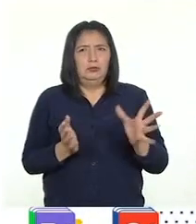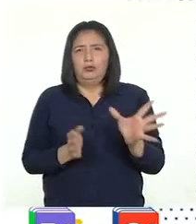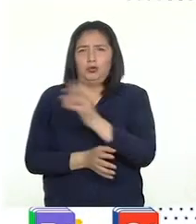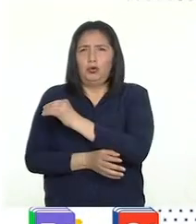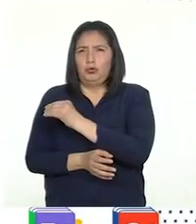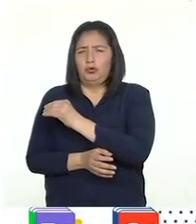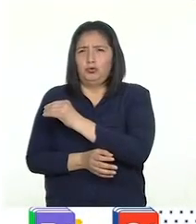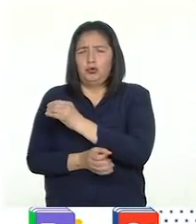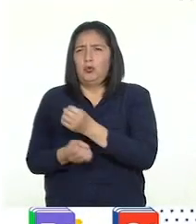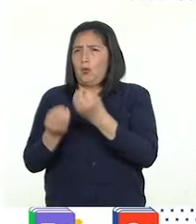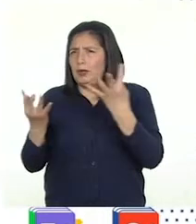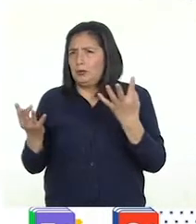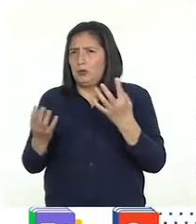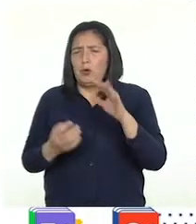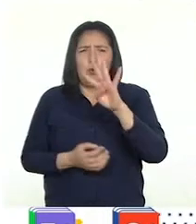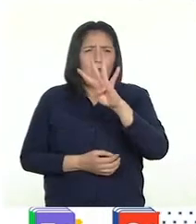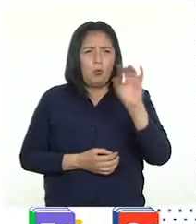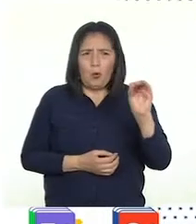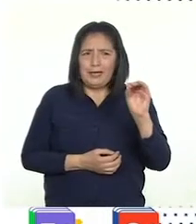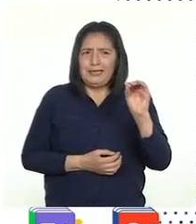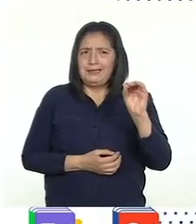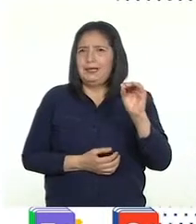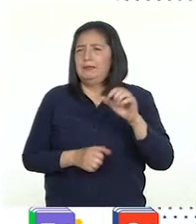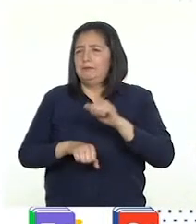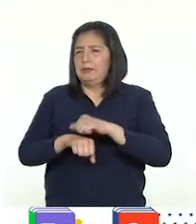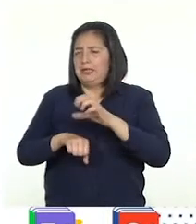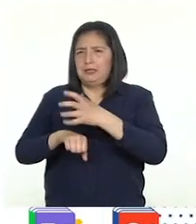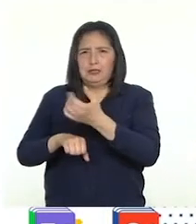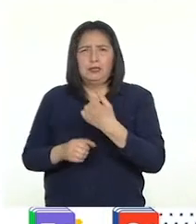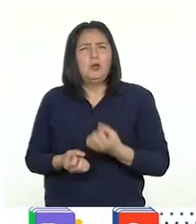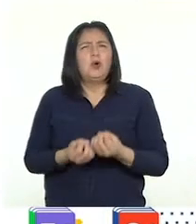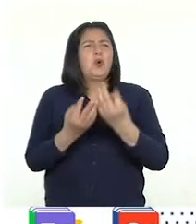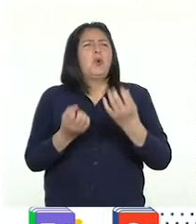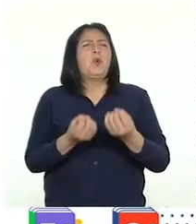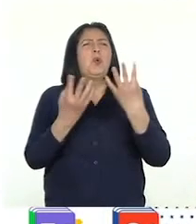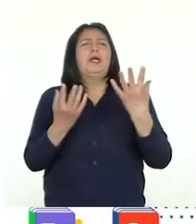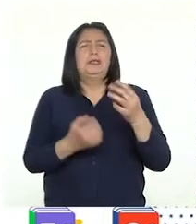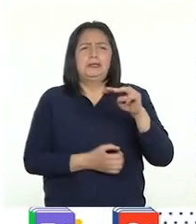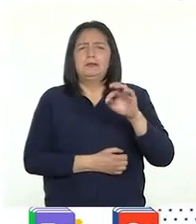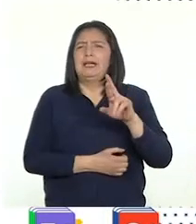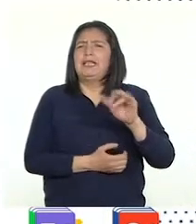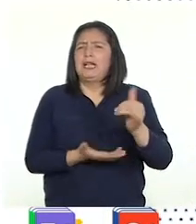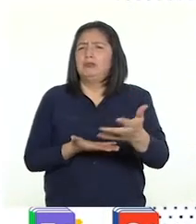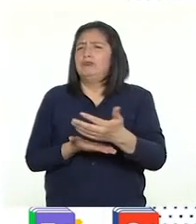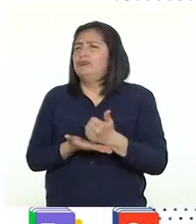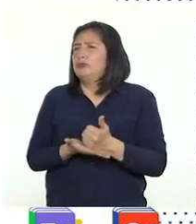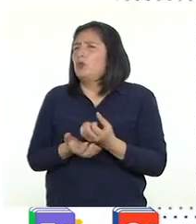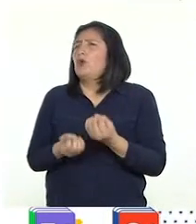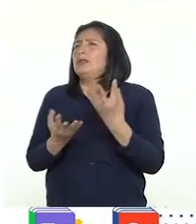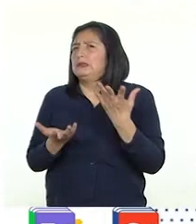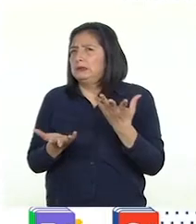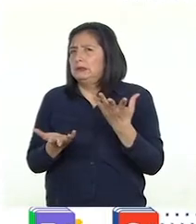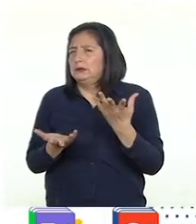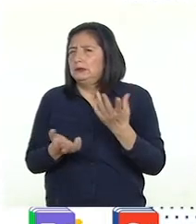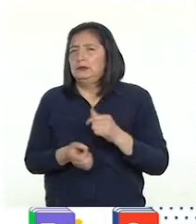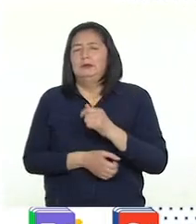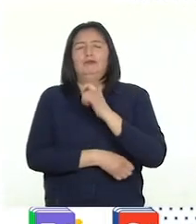total, recolectaron 40 piedritas marinas. ¿Cuántas piedritas recolectó Mariano?